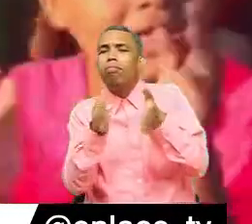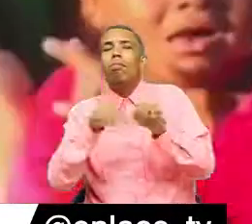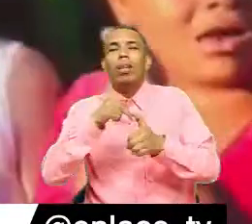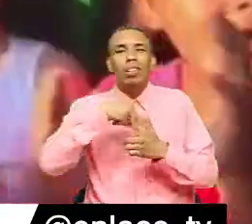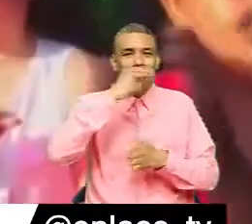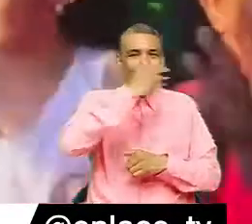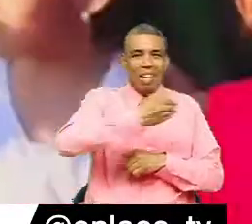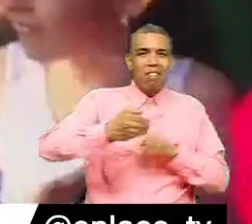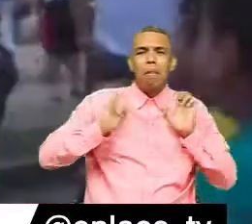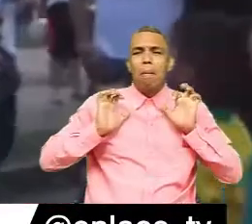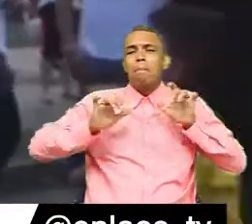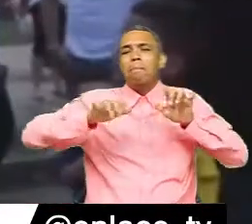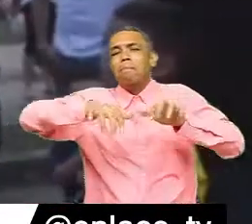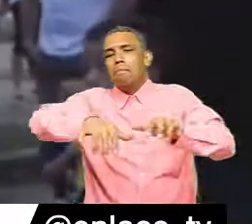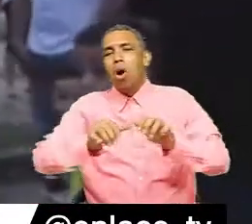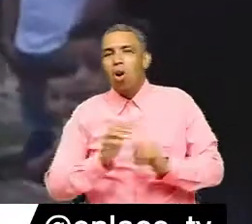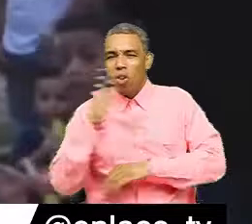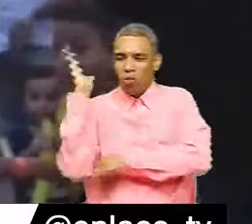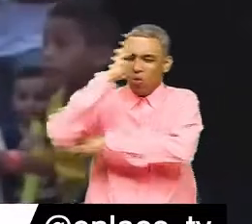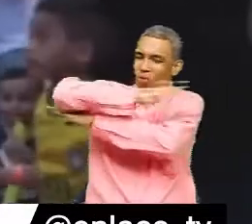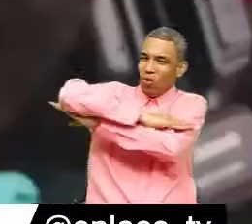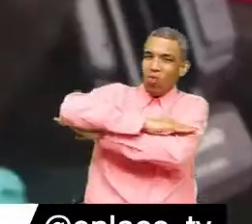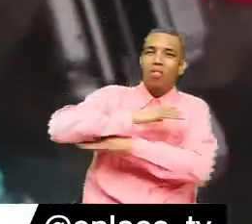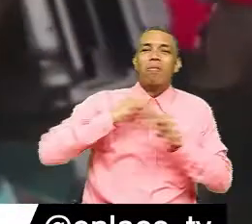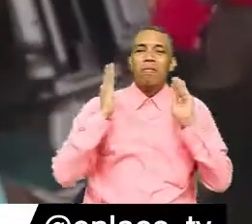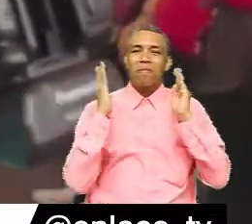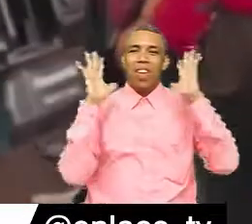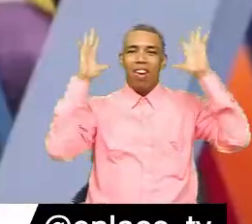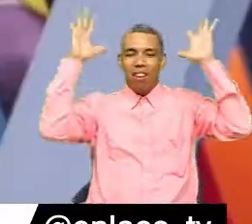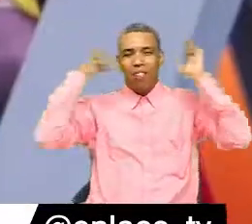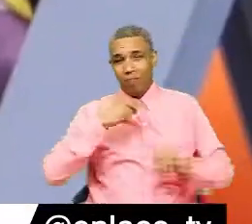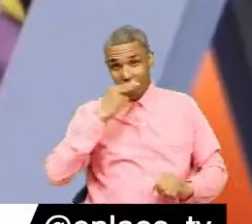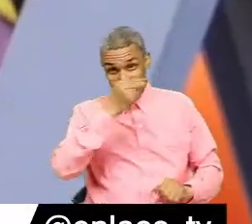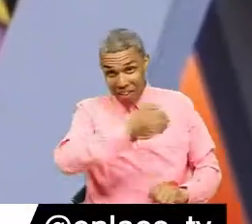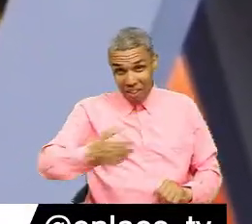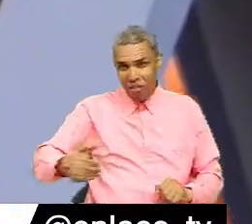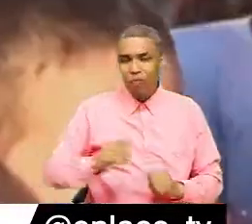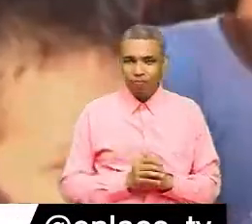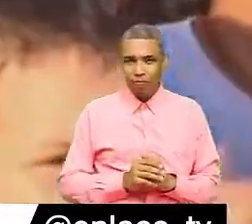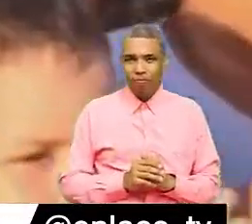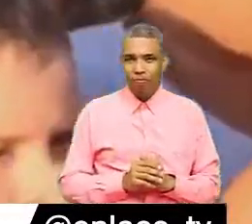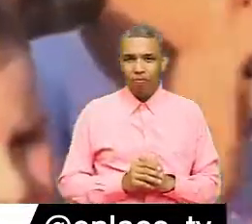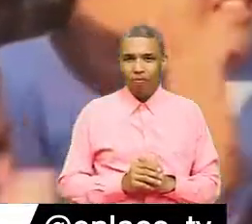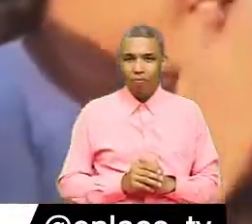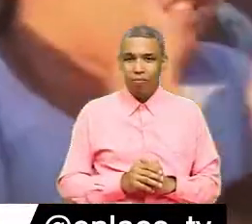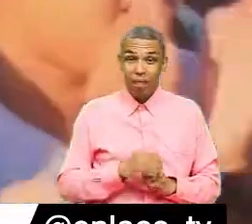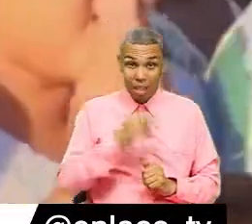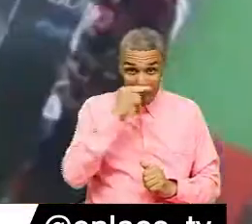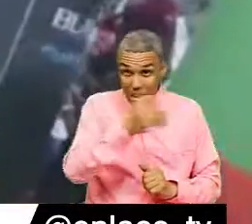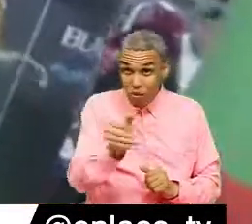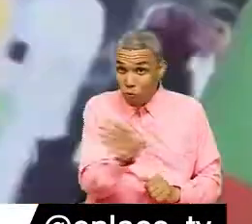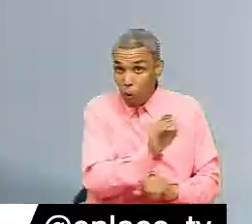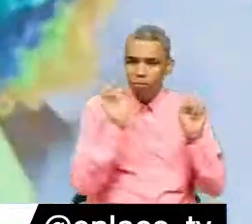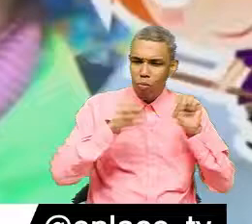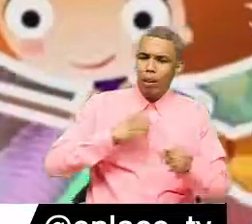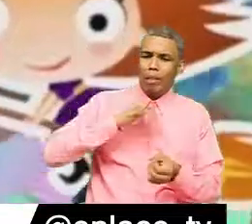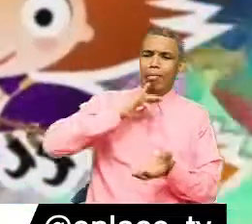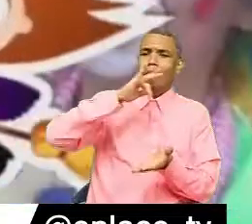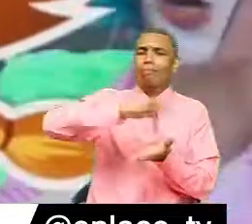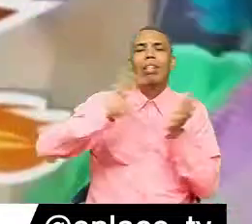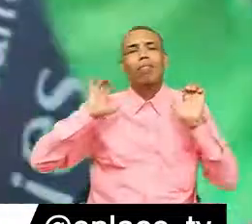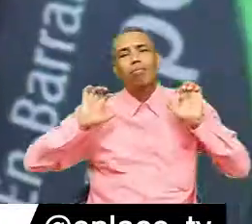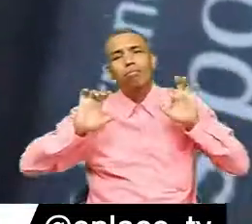del Día Dulce, el día de Halloween. Los niños y niñas de Barranca Bermeja están todos invitados a pasar una